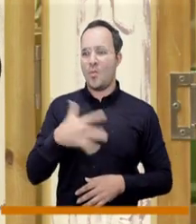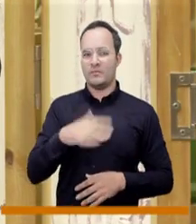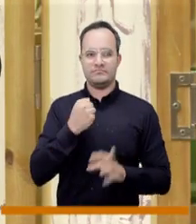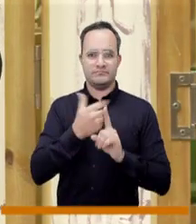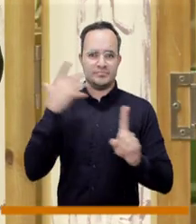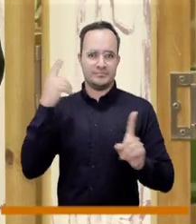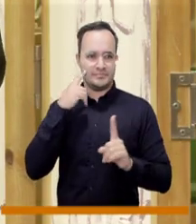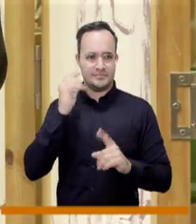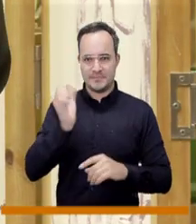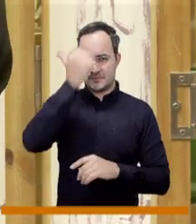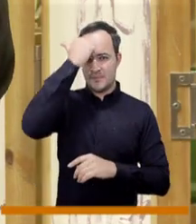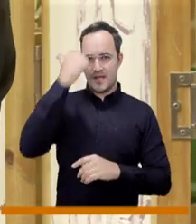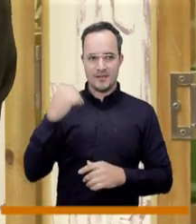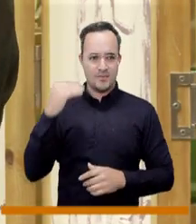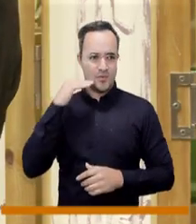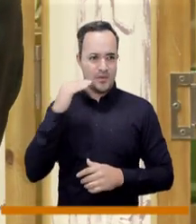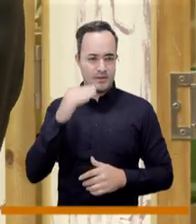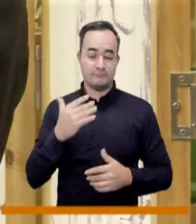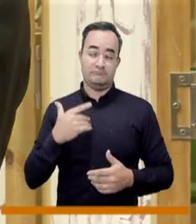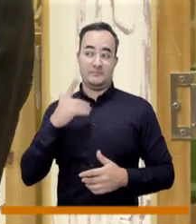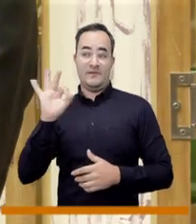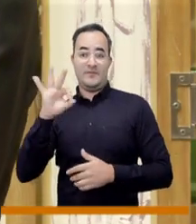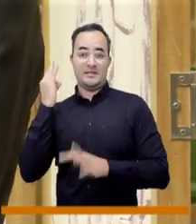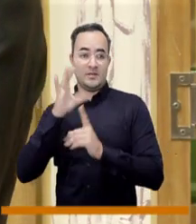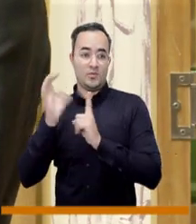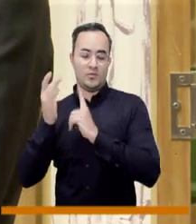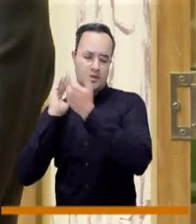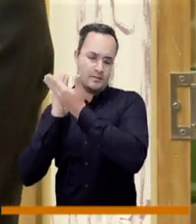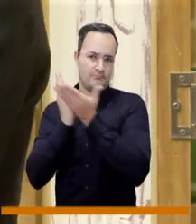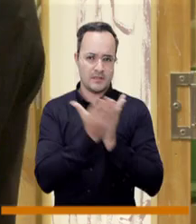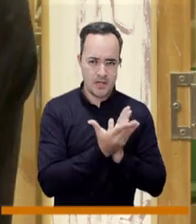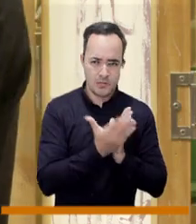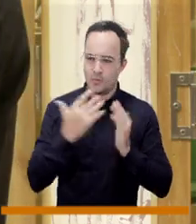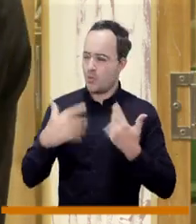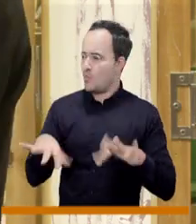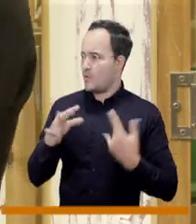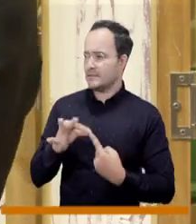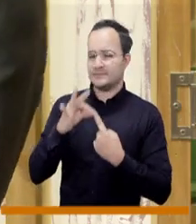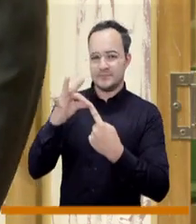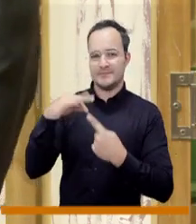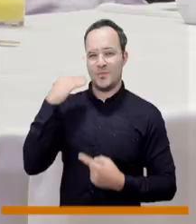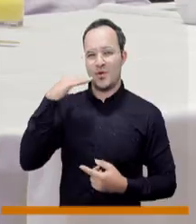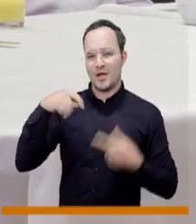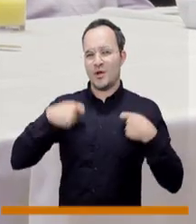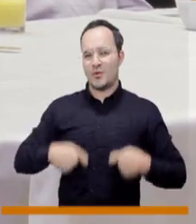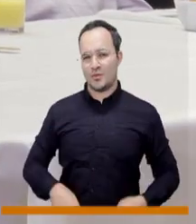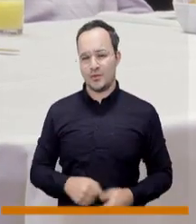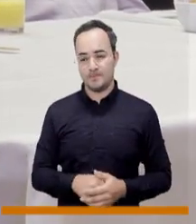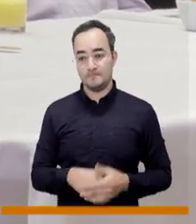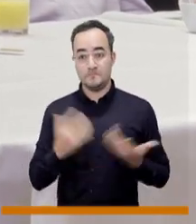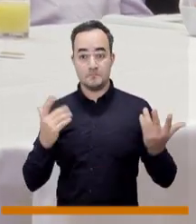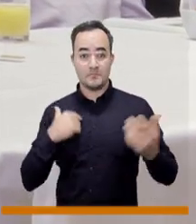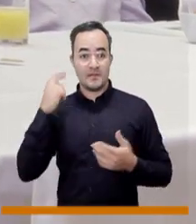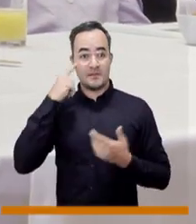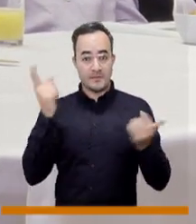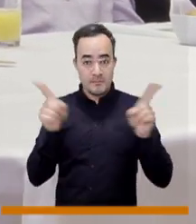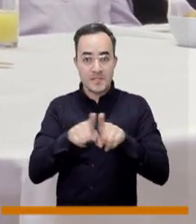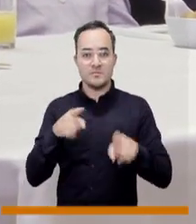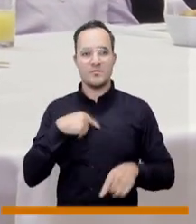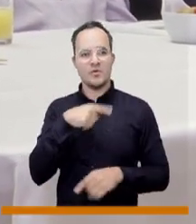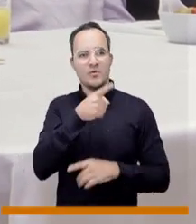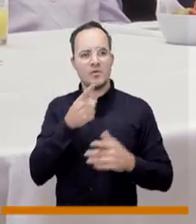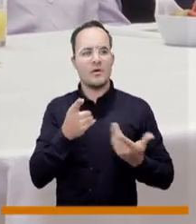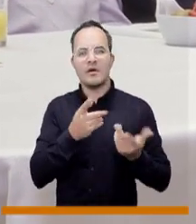una una un espacio una importancia muy importante en la literatura francesa y un papel creó